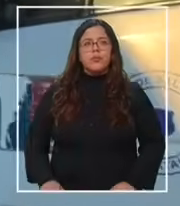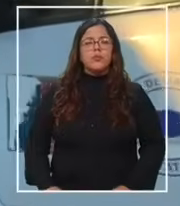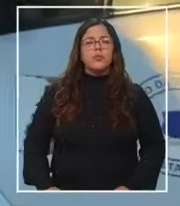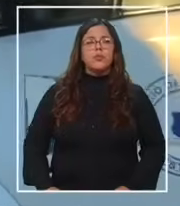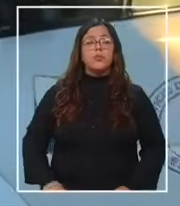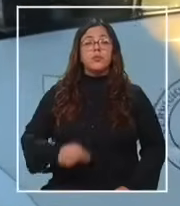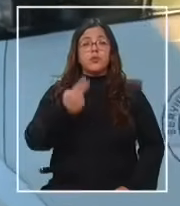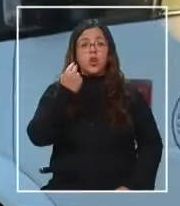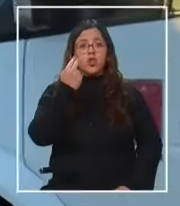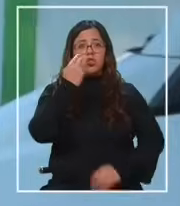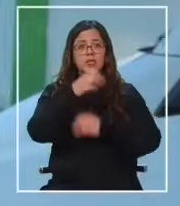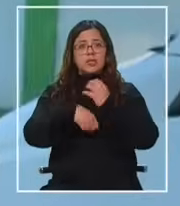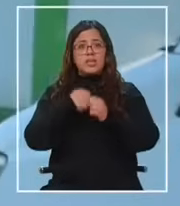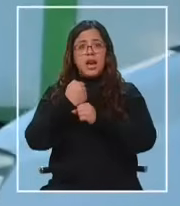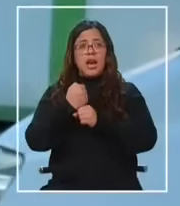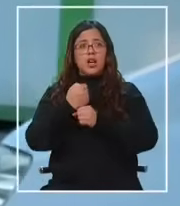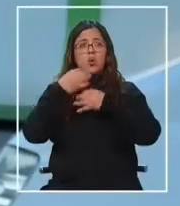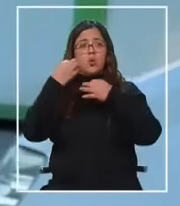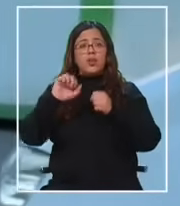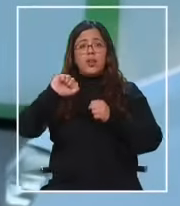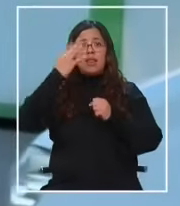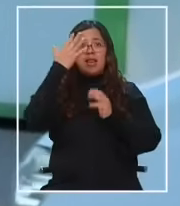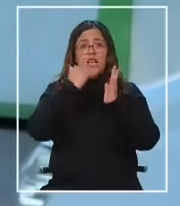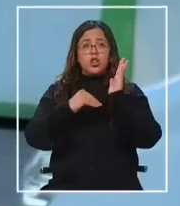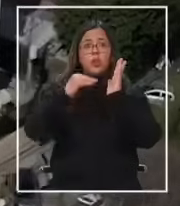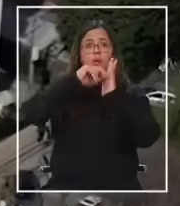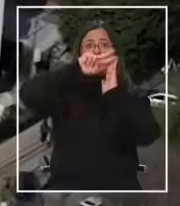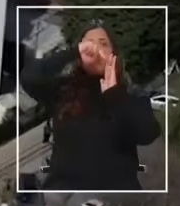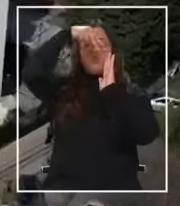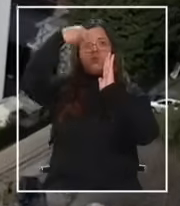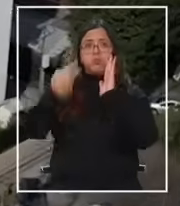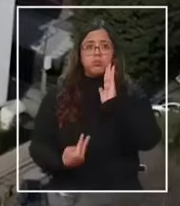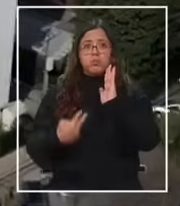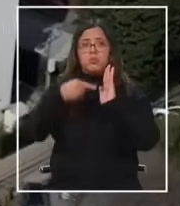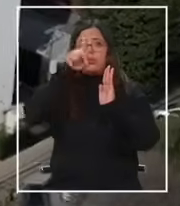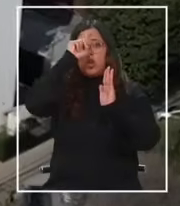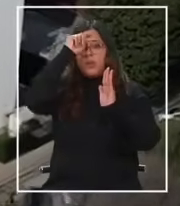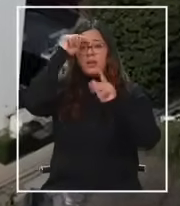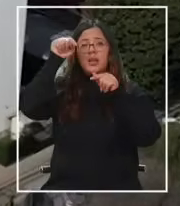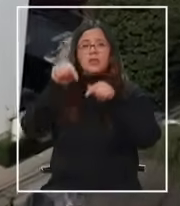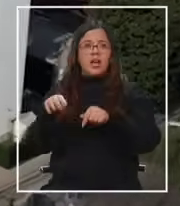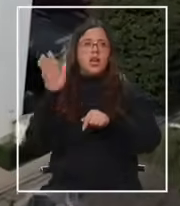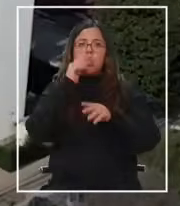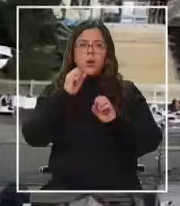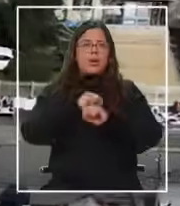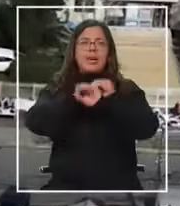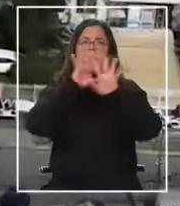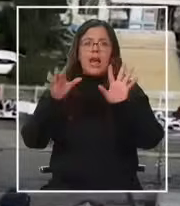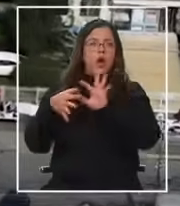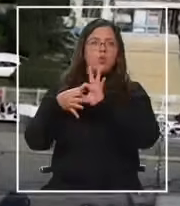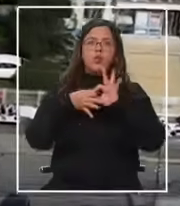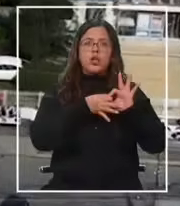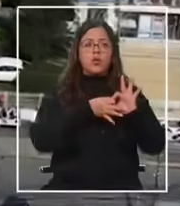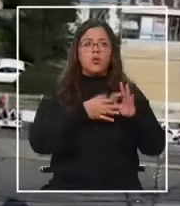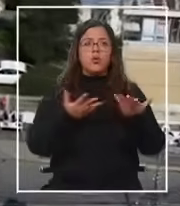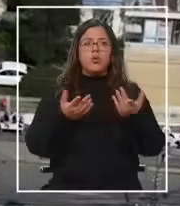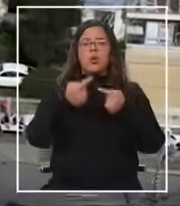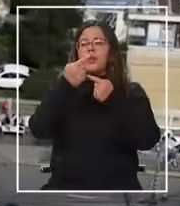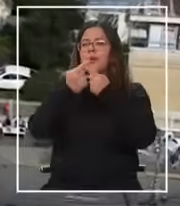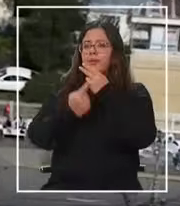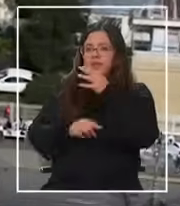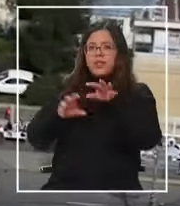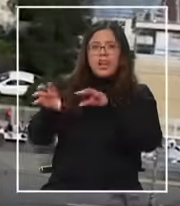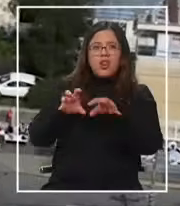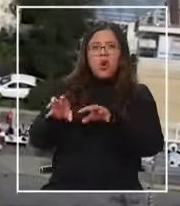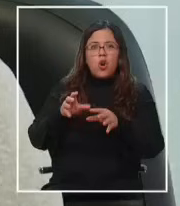Con solo 12 años, cae desde el quinto piso del hospital. Todavía no son claras las circunstancias. Hay una serie de cosas,